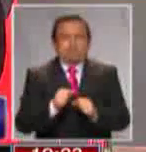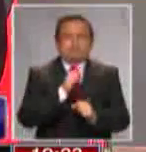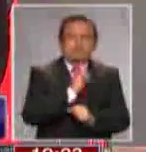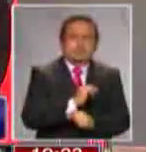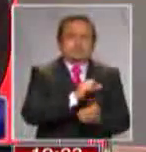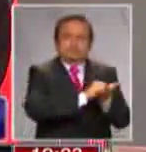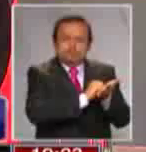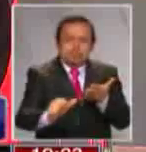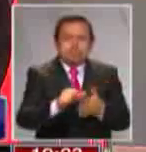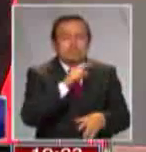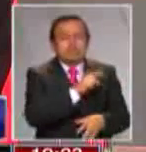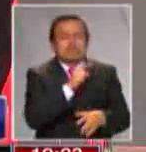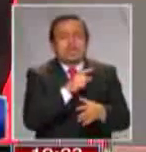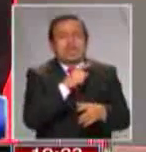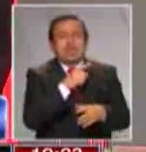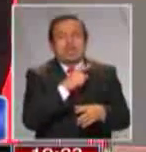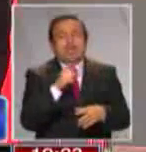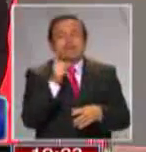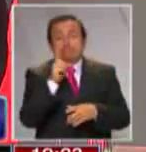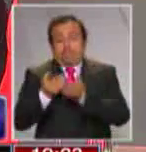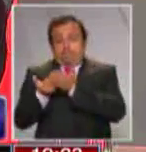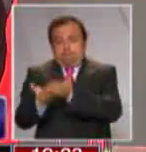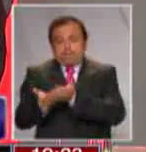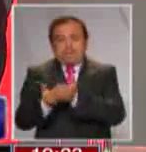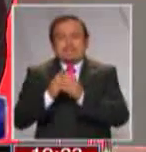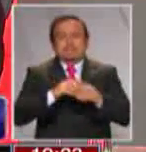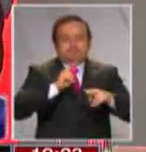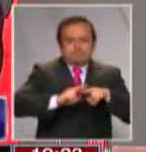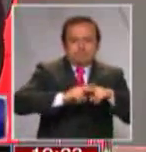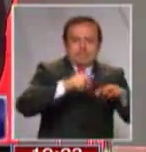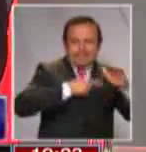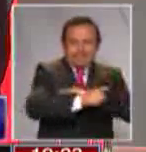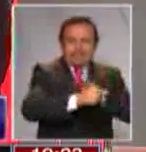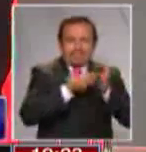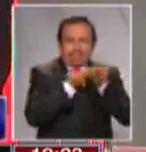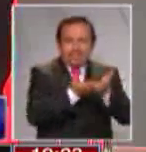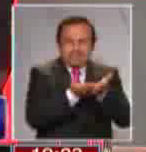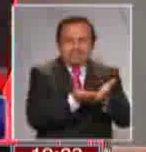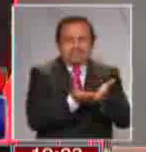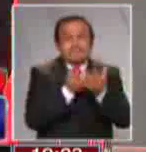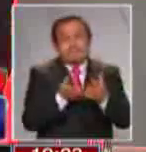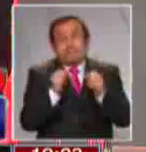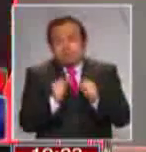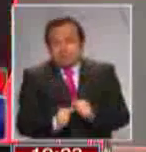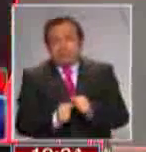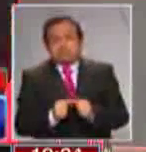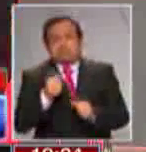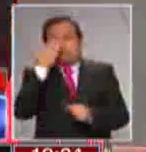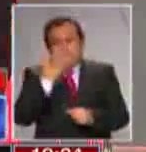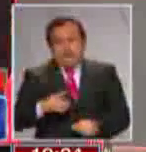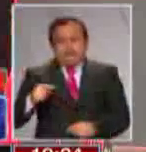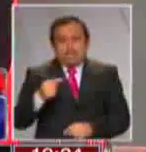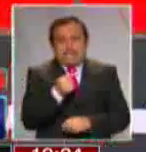disponer alguna sanción por el estilo, no del puerto, sino que de las instalaciones dentro del puerto, que efectivamente pudieran estar siendo